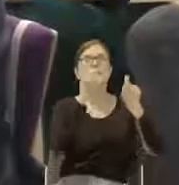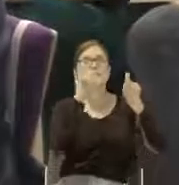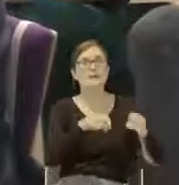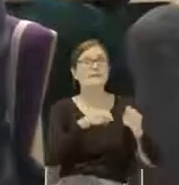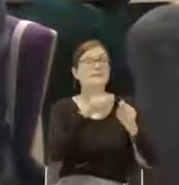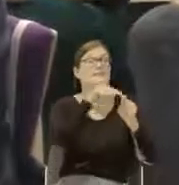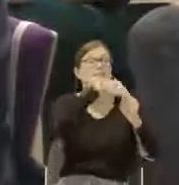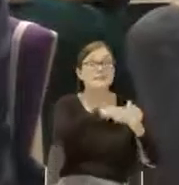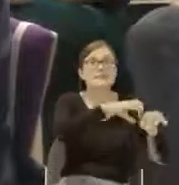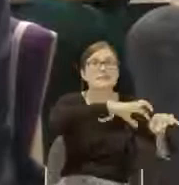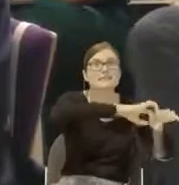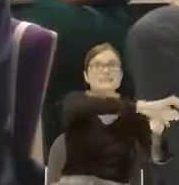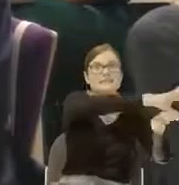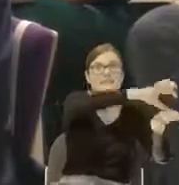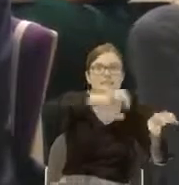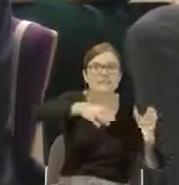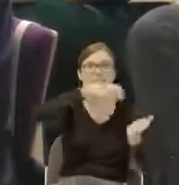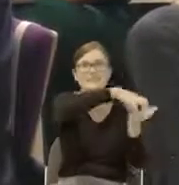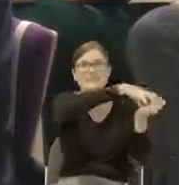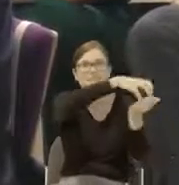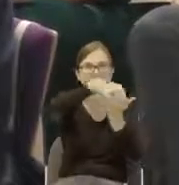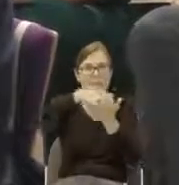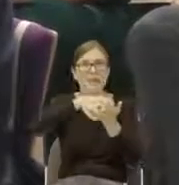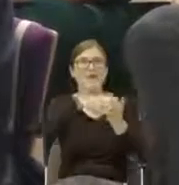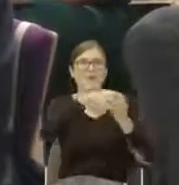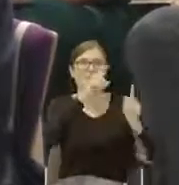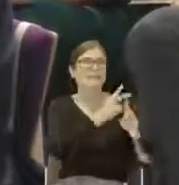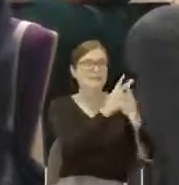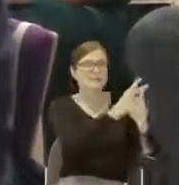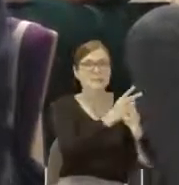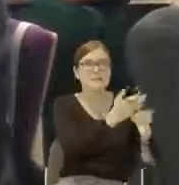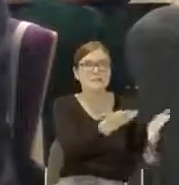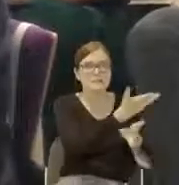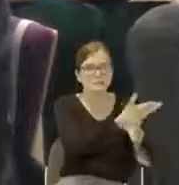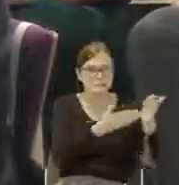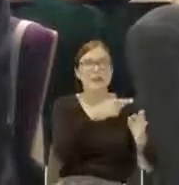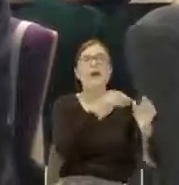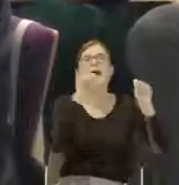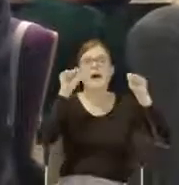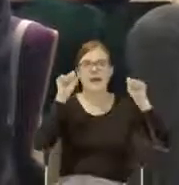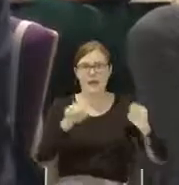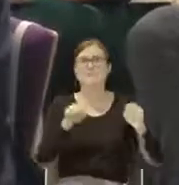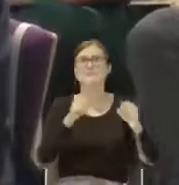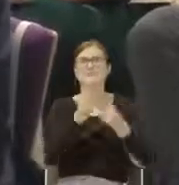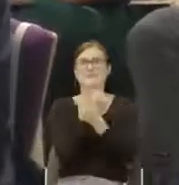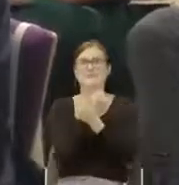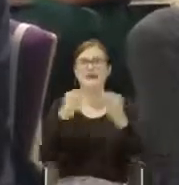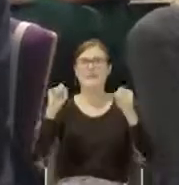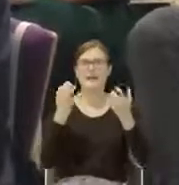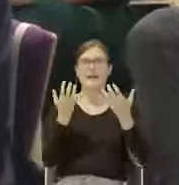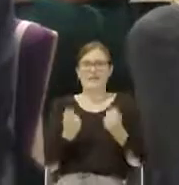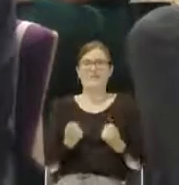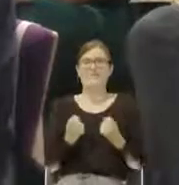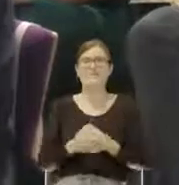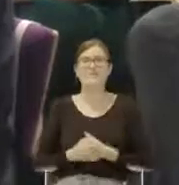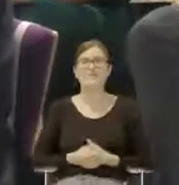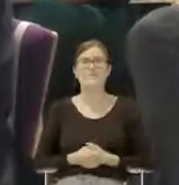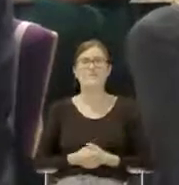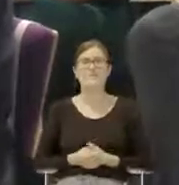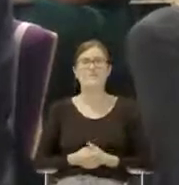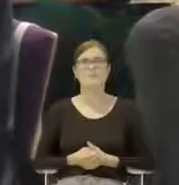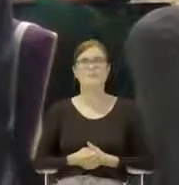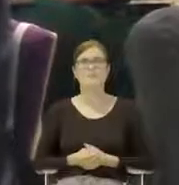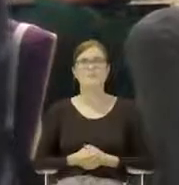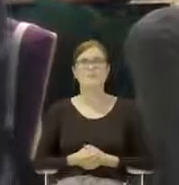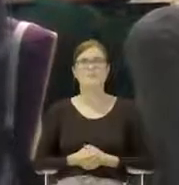de realidad social en complicidad positiva e imprescindible con la iniciativa privada. La cuestión, pues, es cómo las ciudades